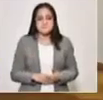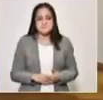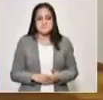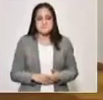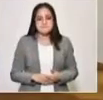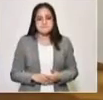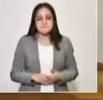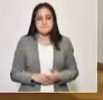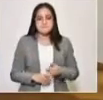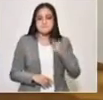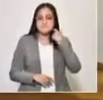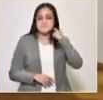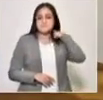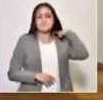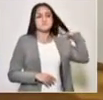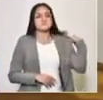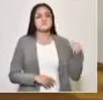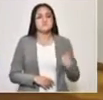Yo diría que